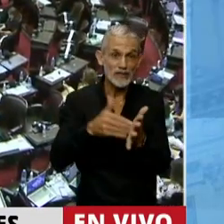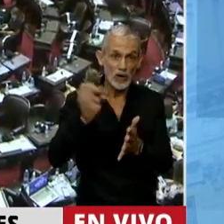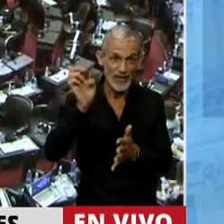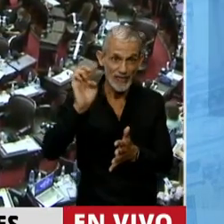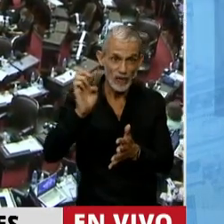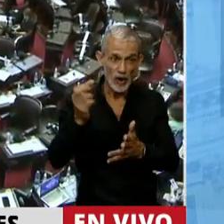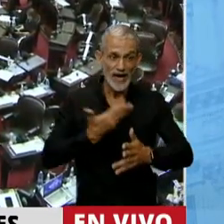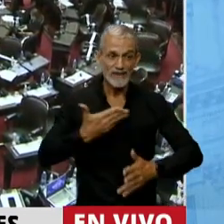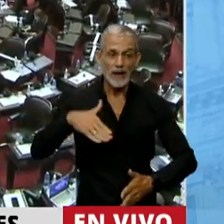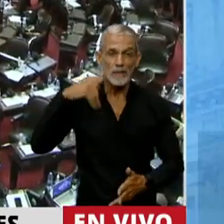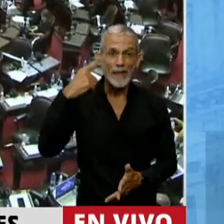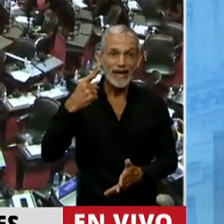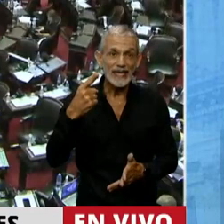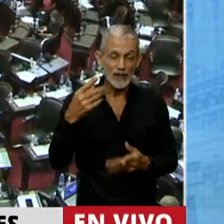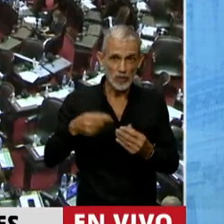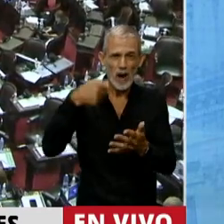50.000 millones de dólares. ¿Sabe cuánto significa pagar